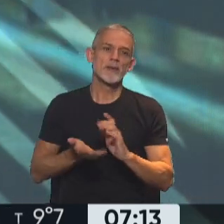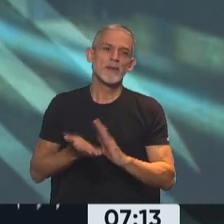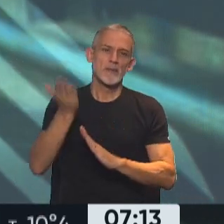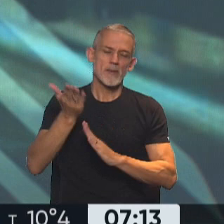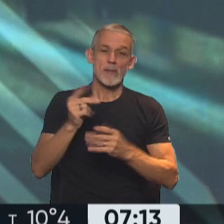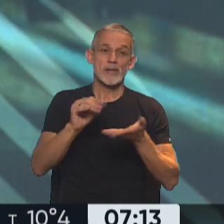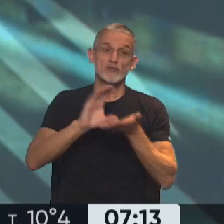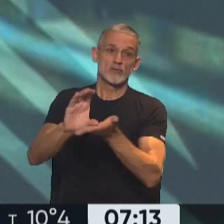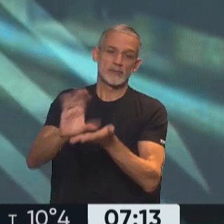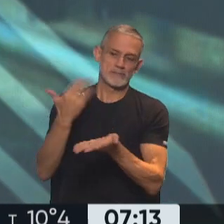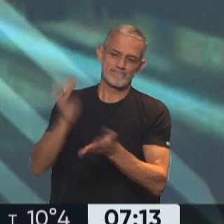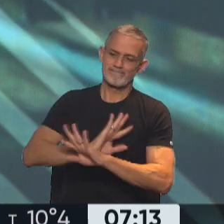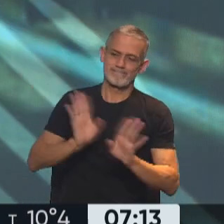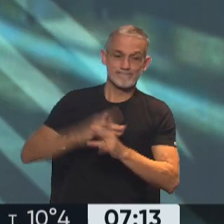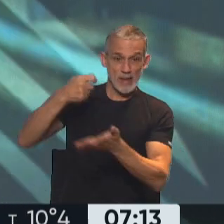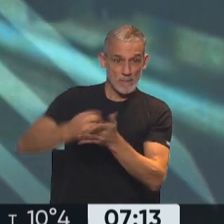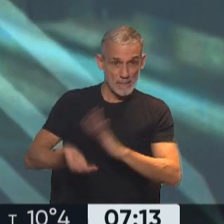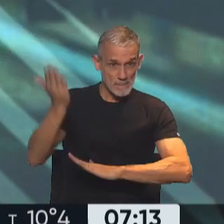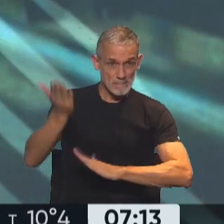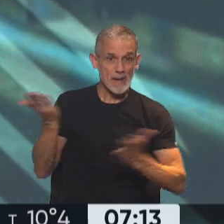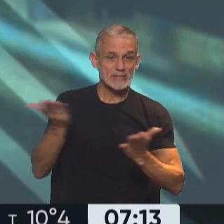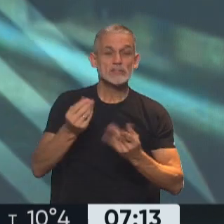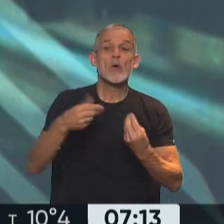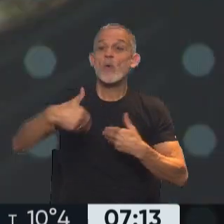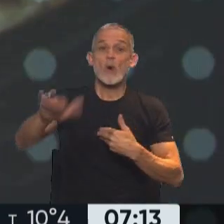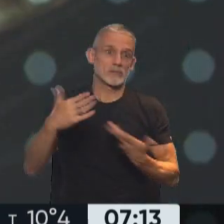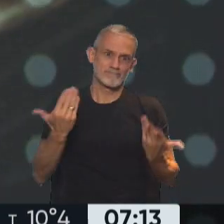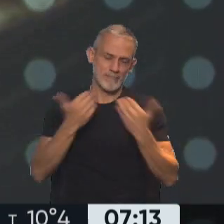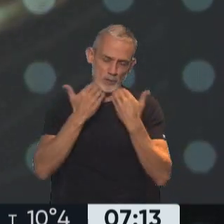retirar los subsidios y va a tener que pagar mucho más, ¿a partir de cuándo? Muchísimas gracias, Florcita.